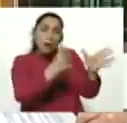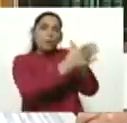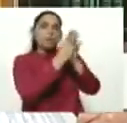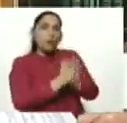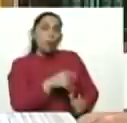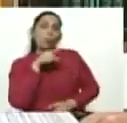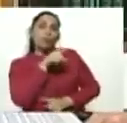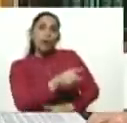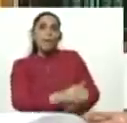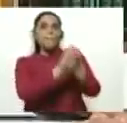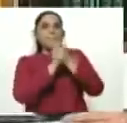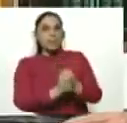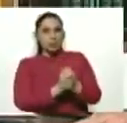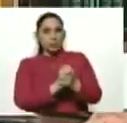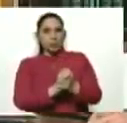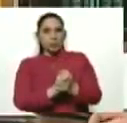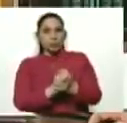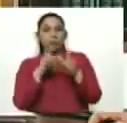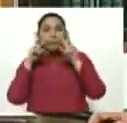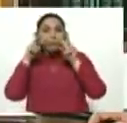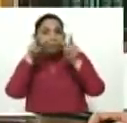usted, compatriota, en su casa.